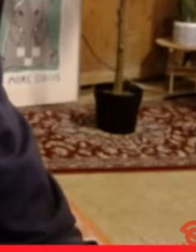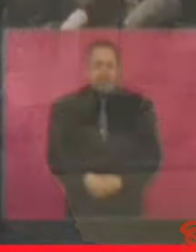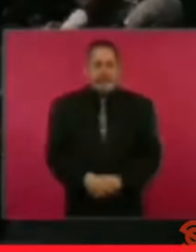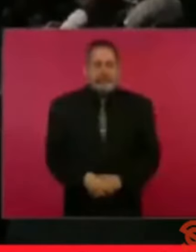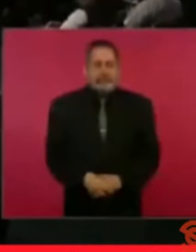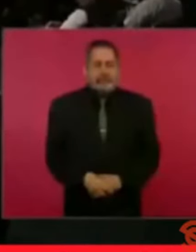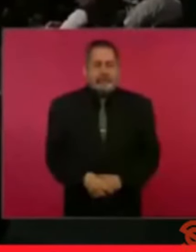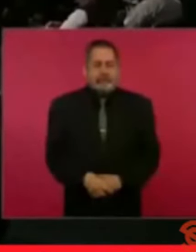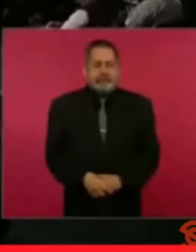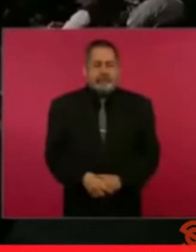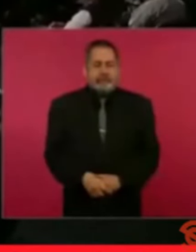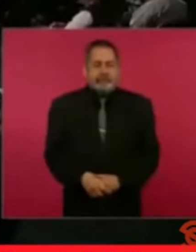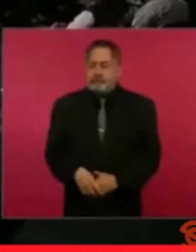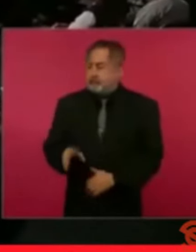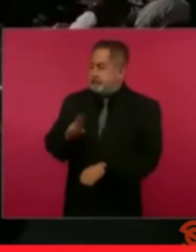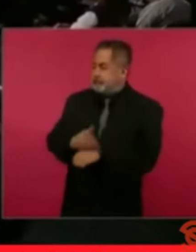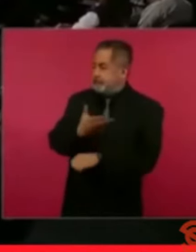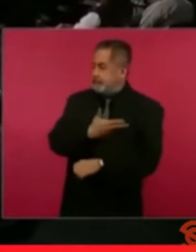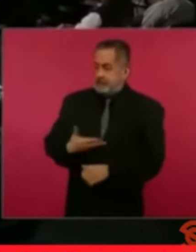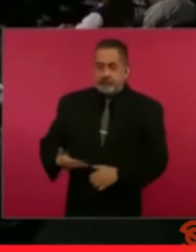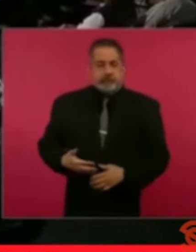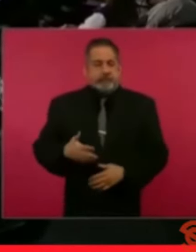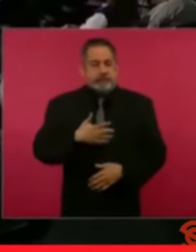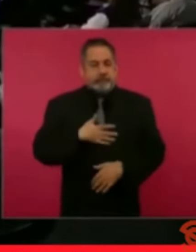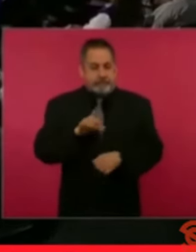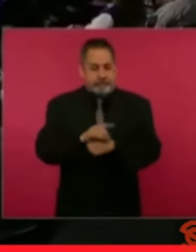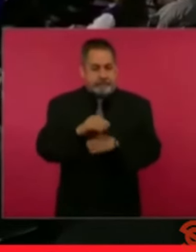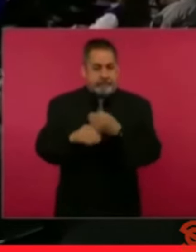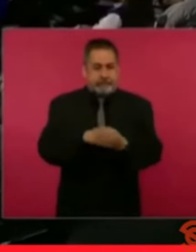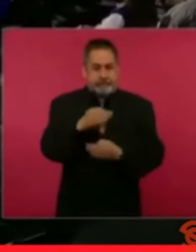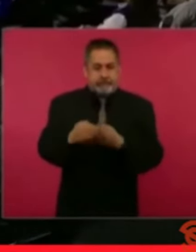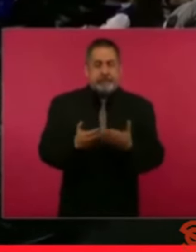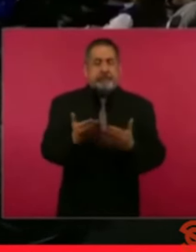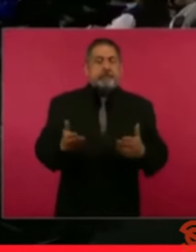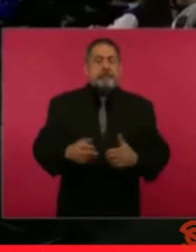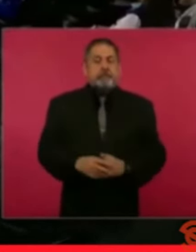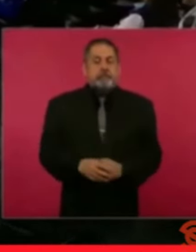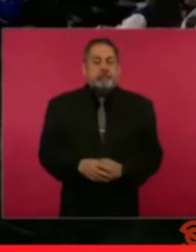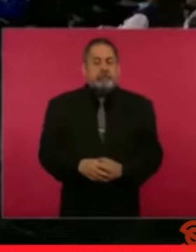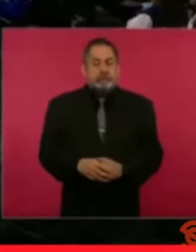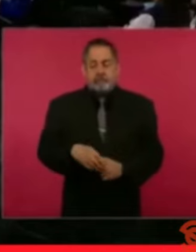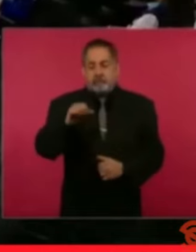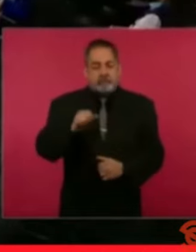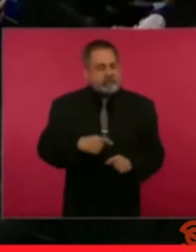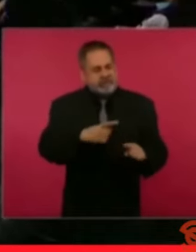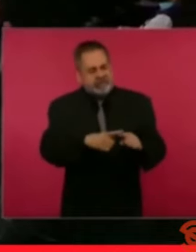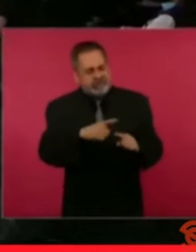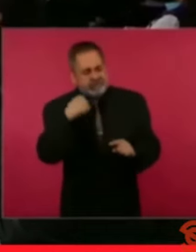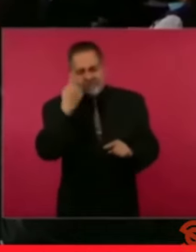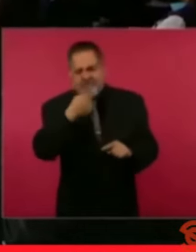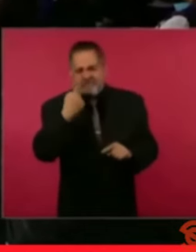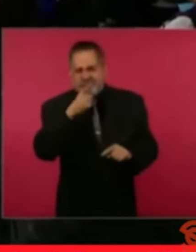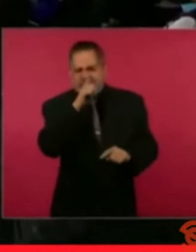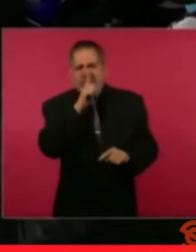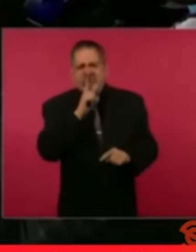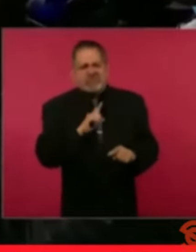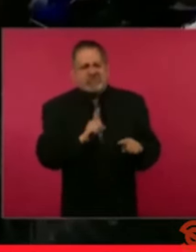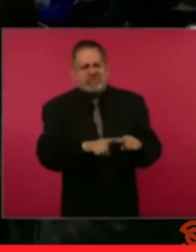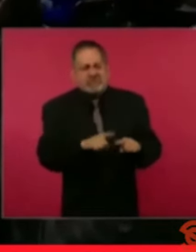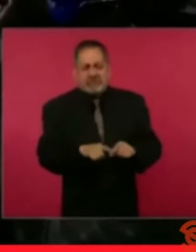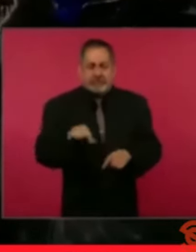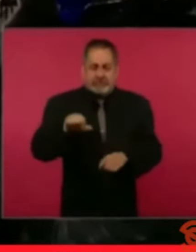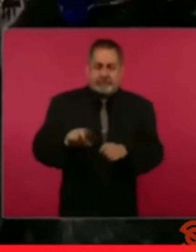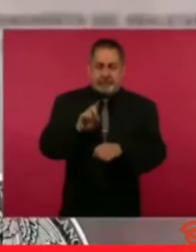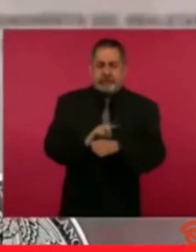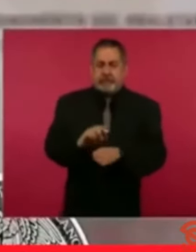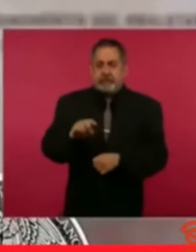semana. Sí, señor presidente, buenos días a todas, a todos. Esta es la sección ¿Quién es quién? Las mentiras de la semana. Hoy es 8 de